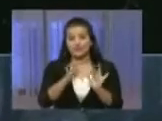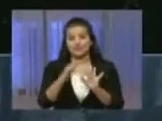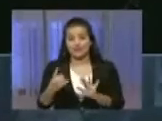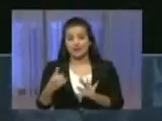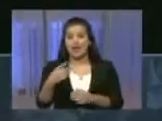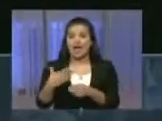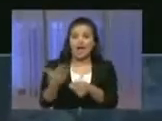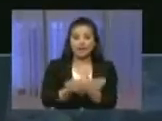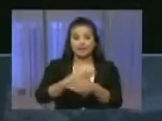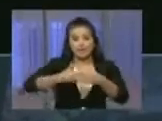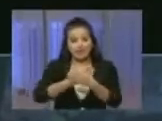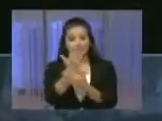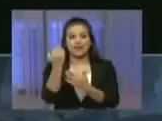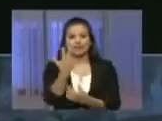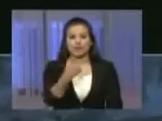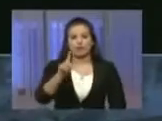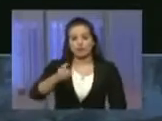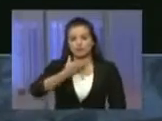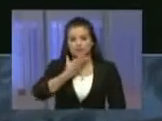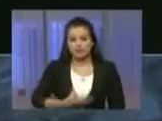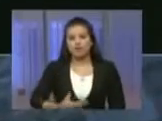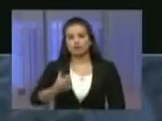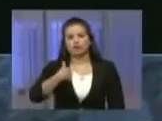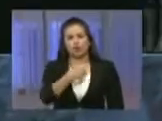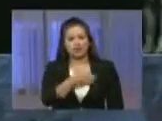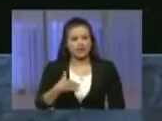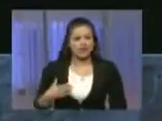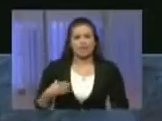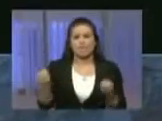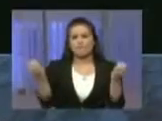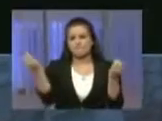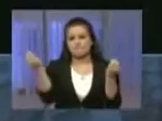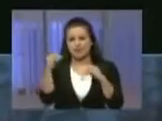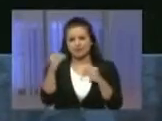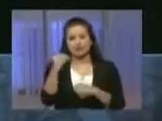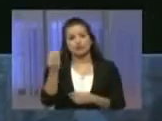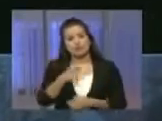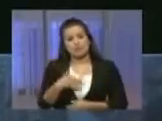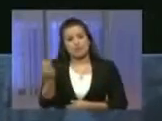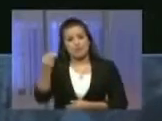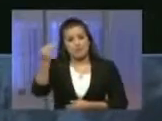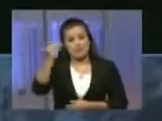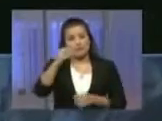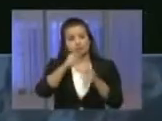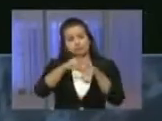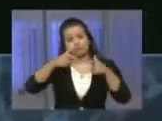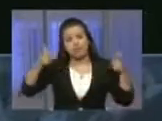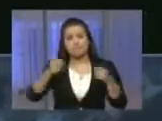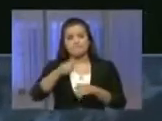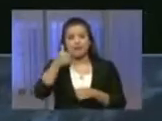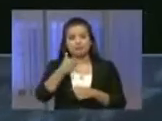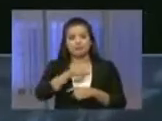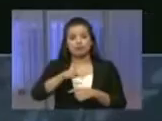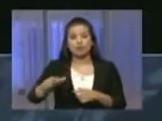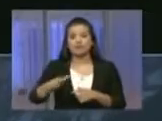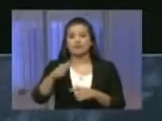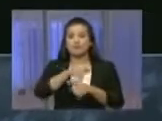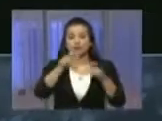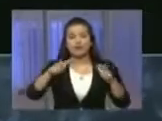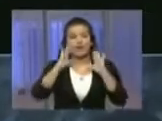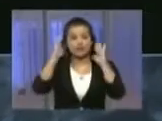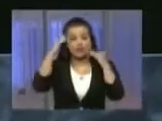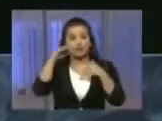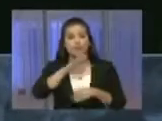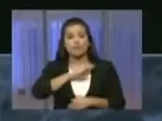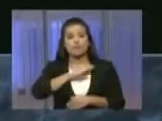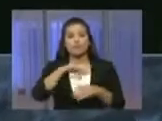31 de diciembre Yo quiero multiplicar por dos el número de compatriotas atendidos por base